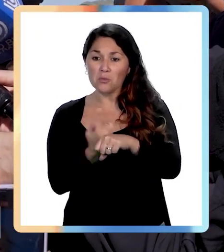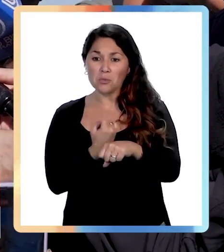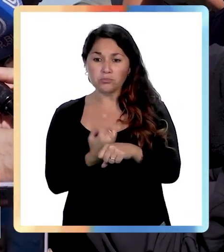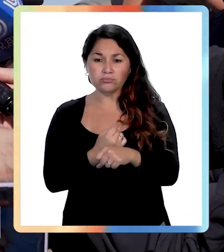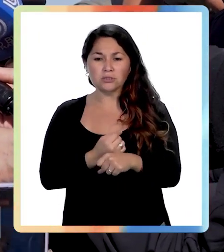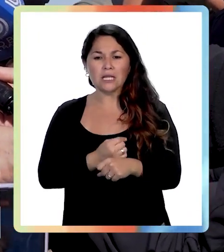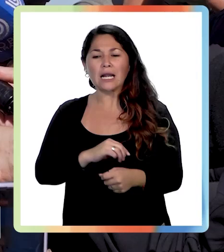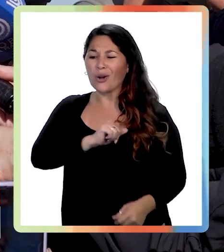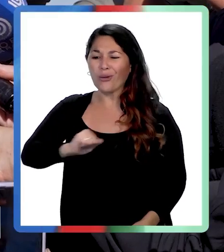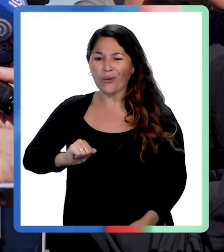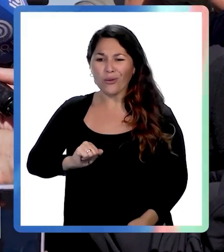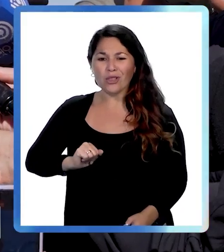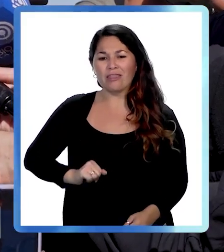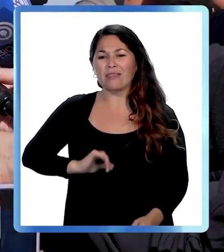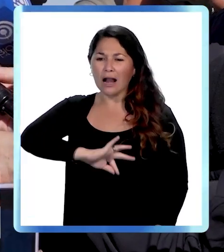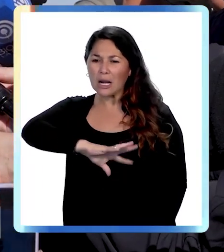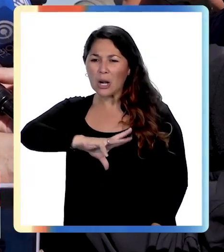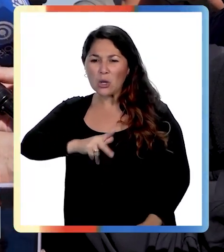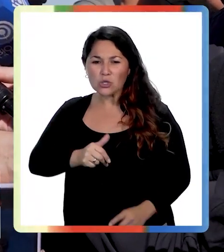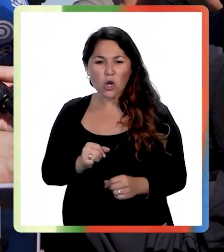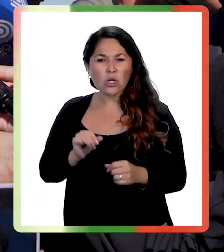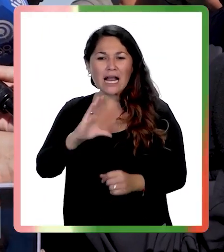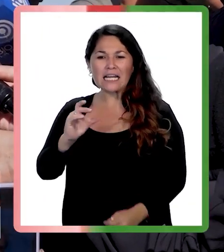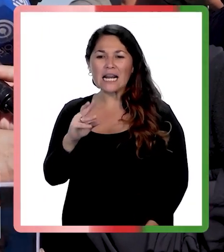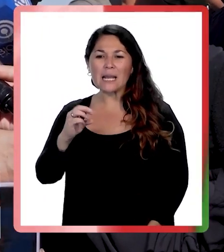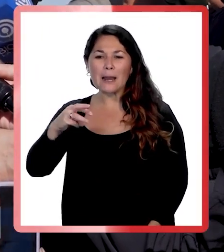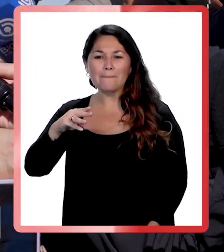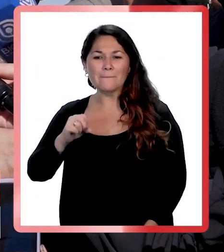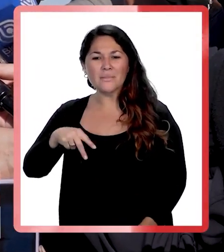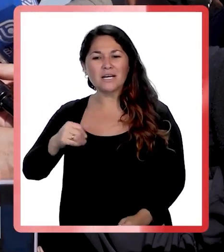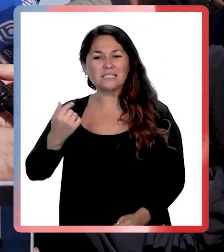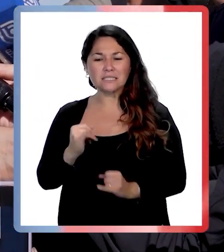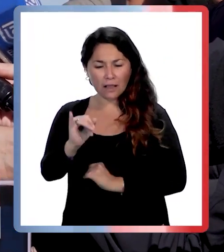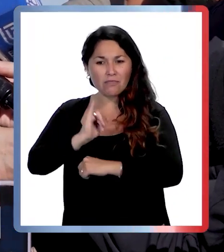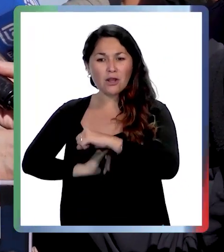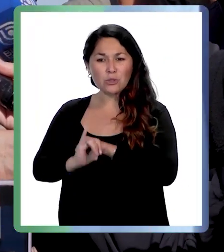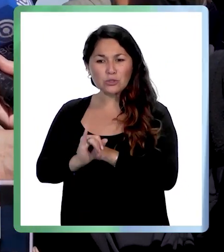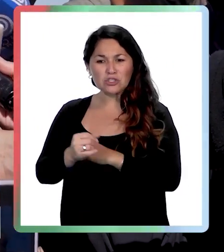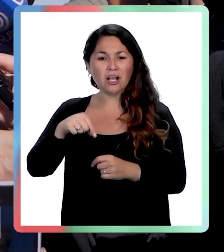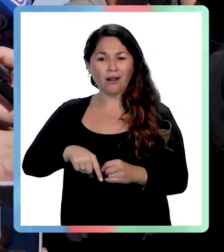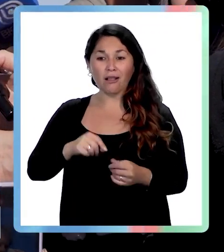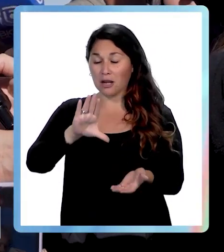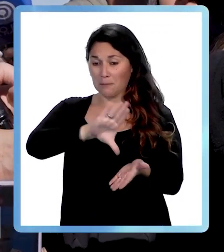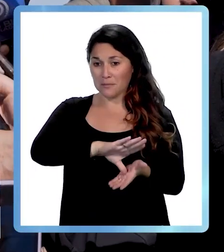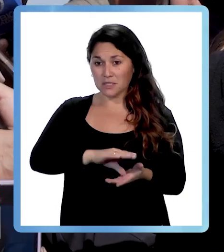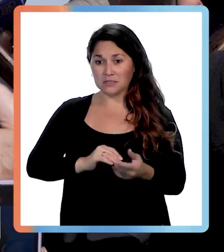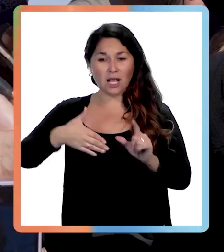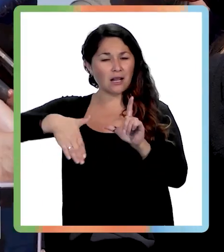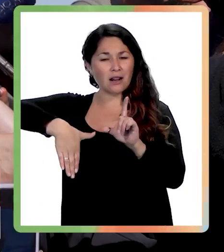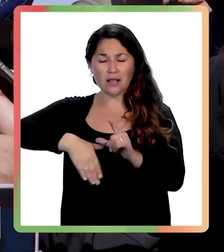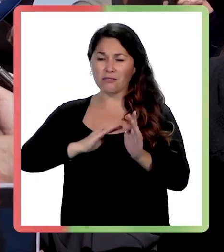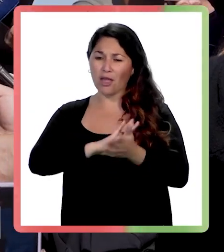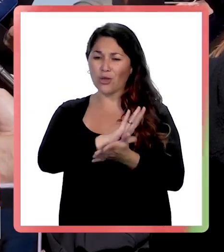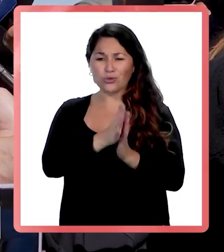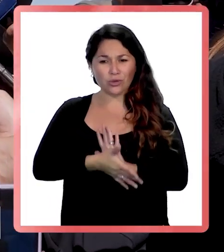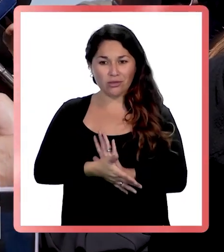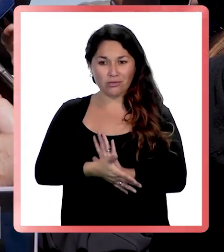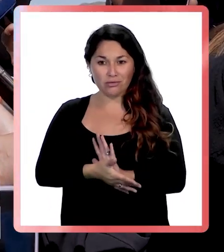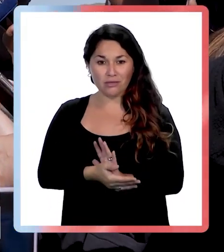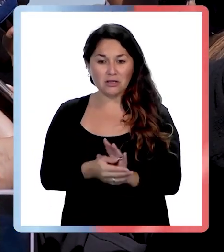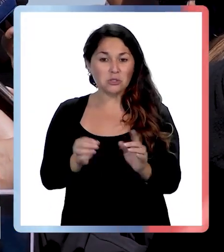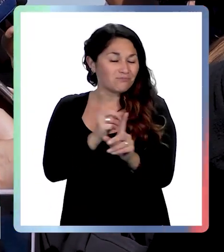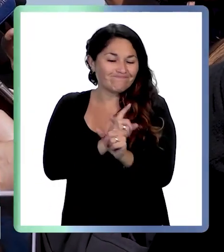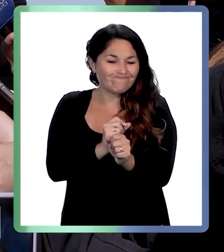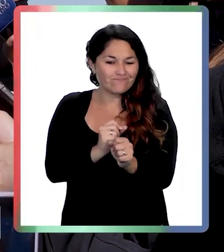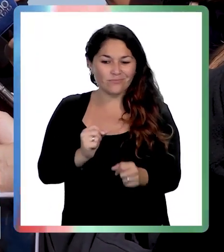para combatir el crimen internacional y el crimen transnacional, porque es un problema que tenemos en toda la región, en toda América Latina, y que no se